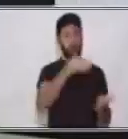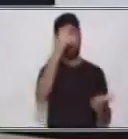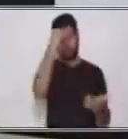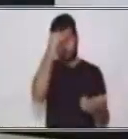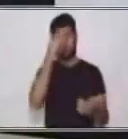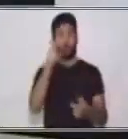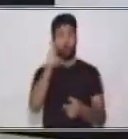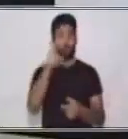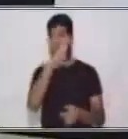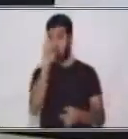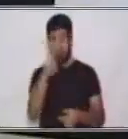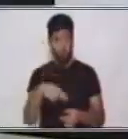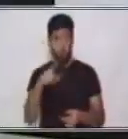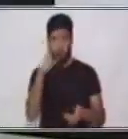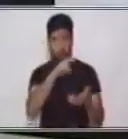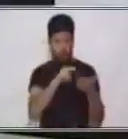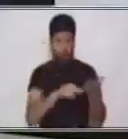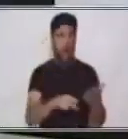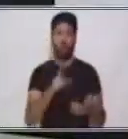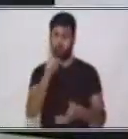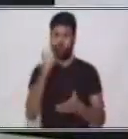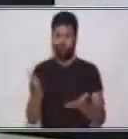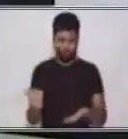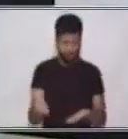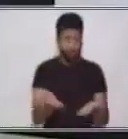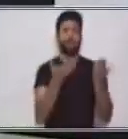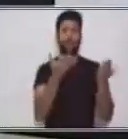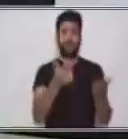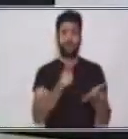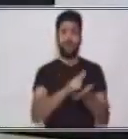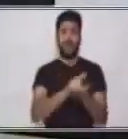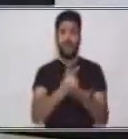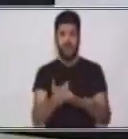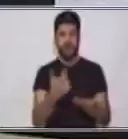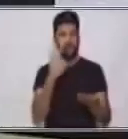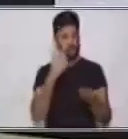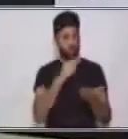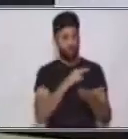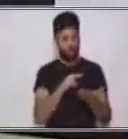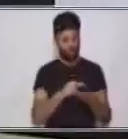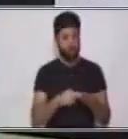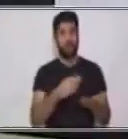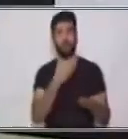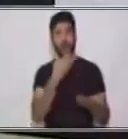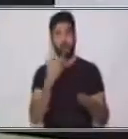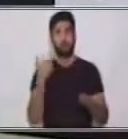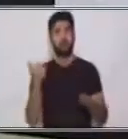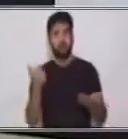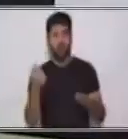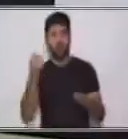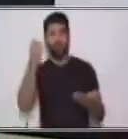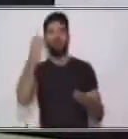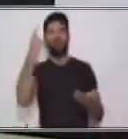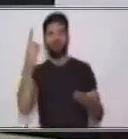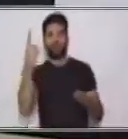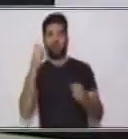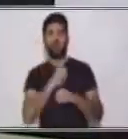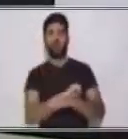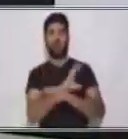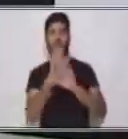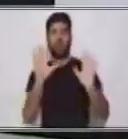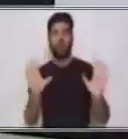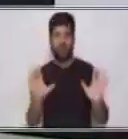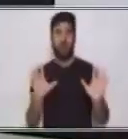la tienen, yo les aconsejo que ustedes puedan tomar un libro, puedan tomar algún texto, puede ser de algún periódico, de una revista, puede